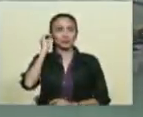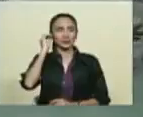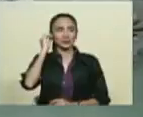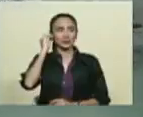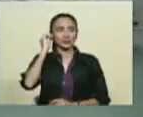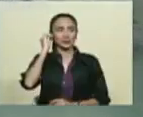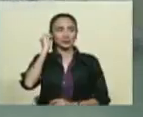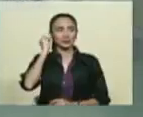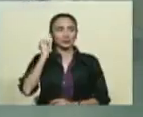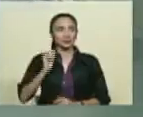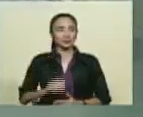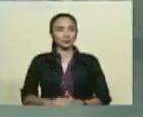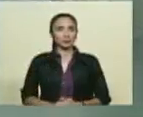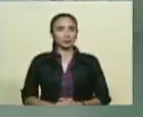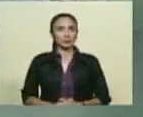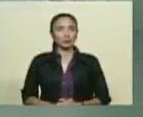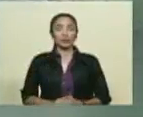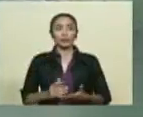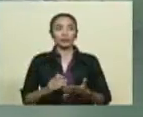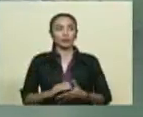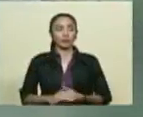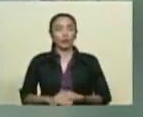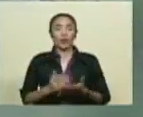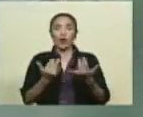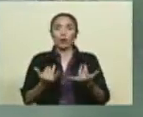Bueno, complacido de haber